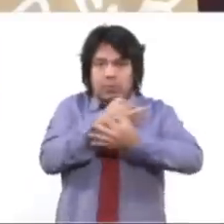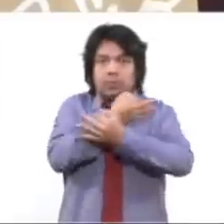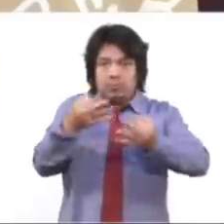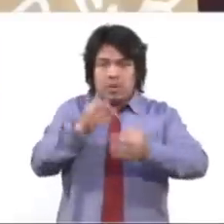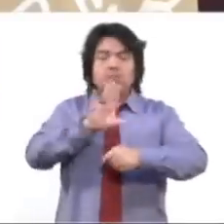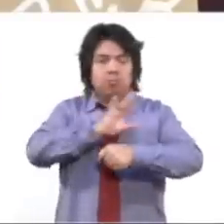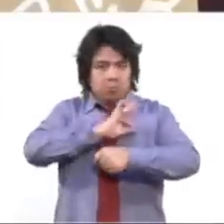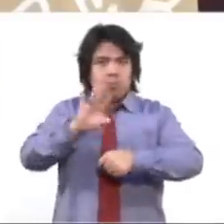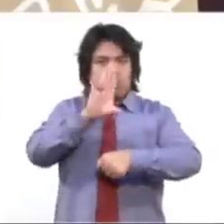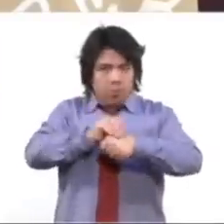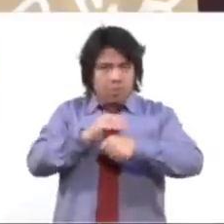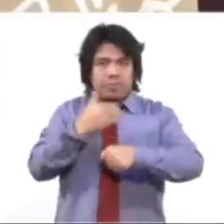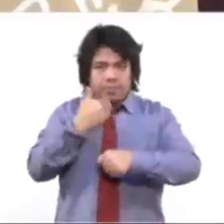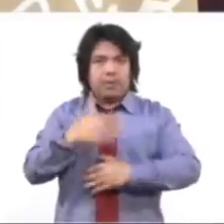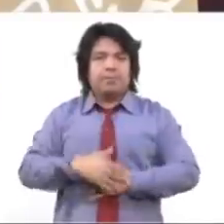ahora.